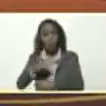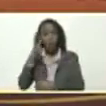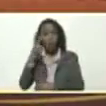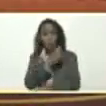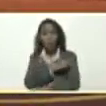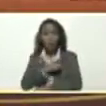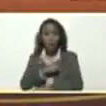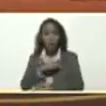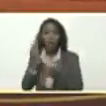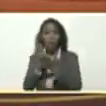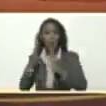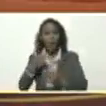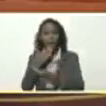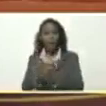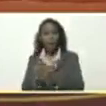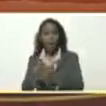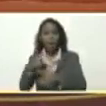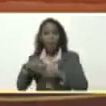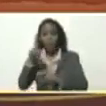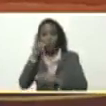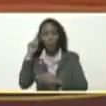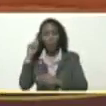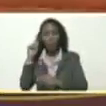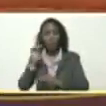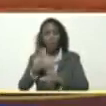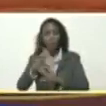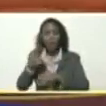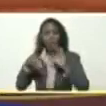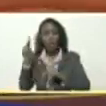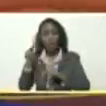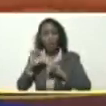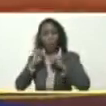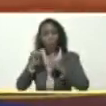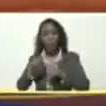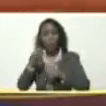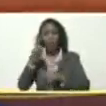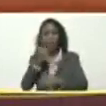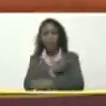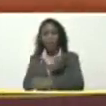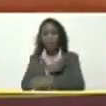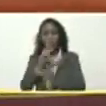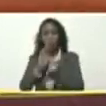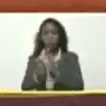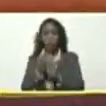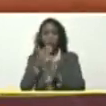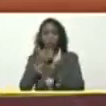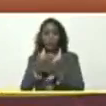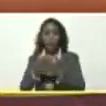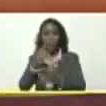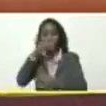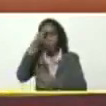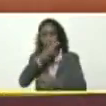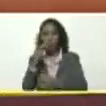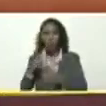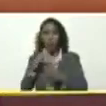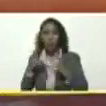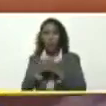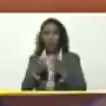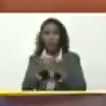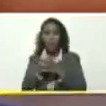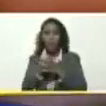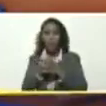nombre de las madres, de los padres, porque ya los niños de 12 a 18 años comenzaron a vacunarse, y pronto también estaremos activando ya todo el equipo listo para los niños de